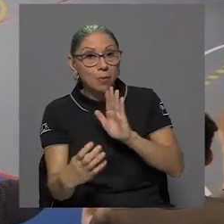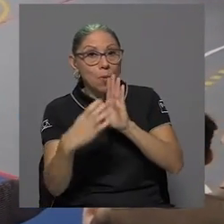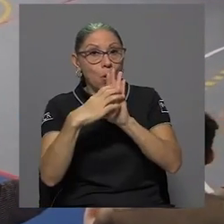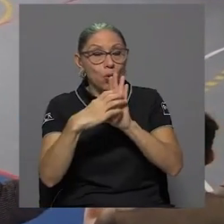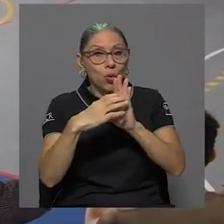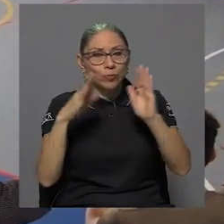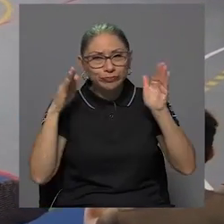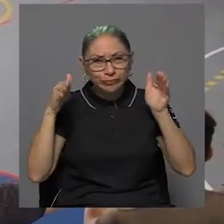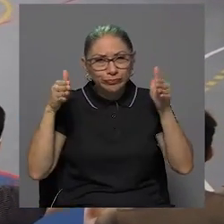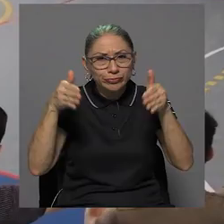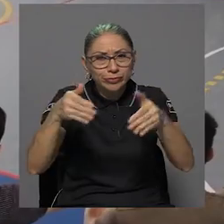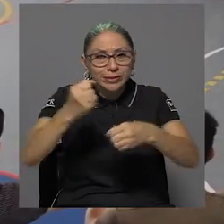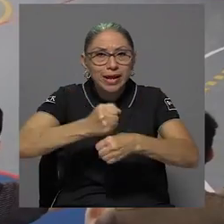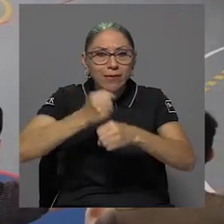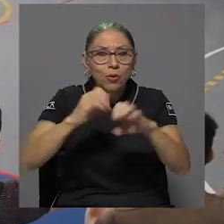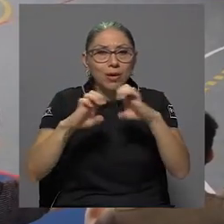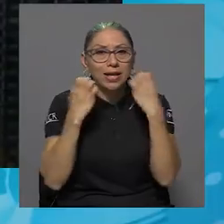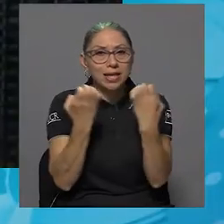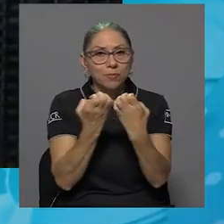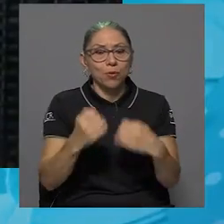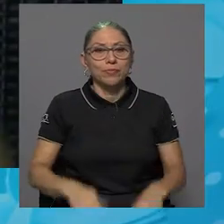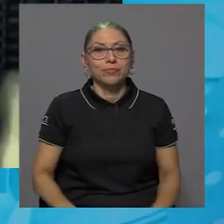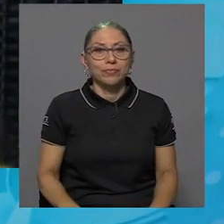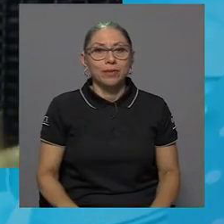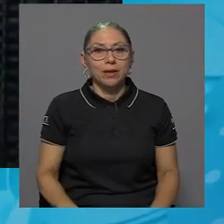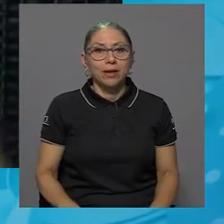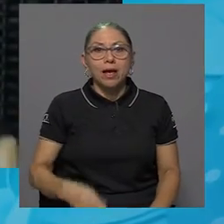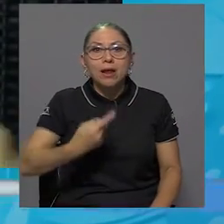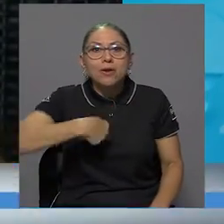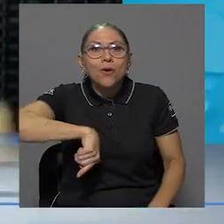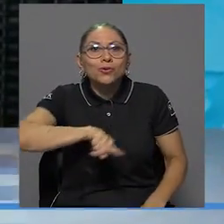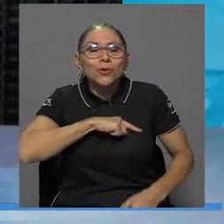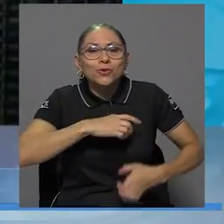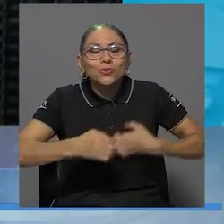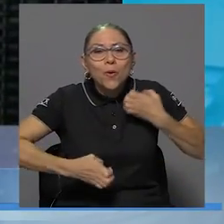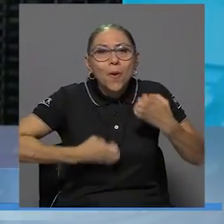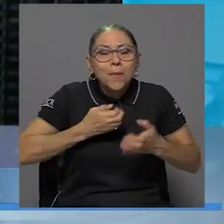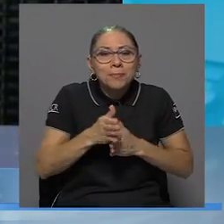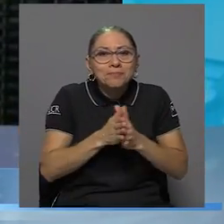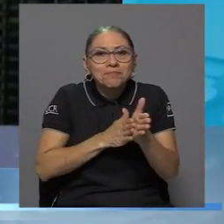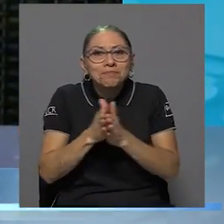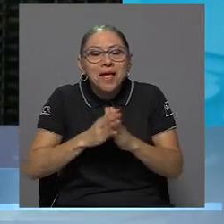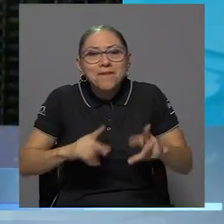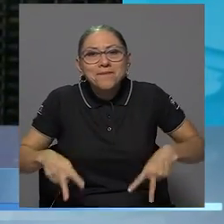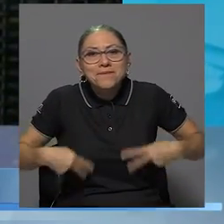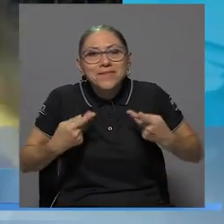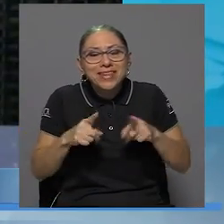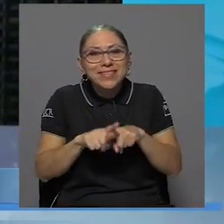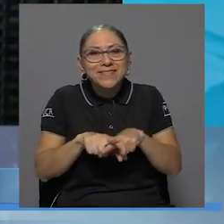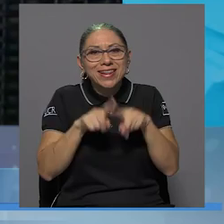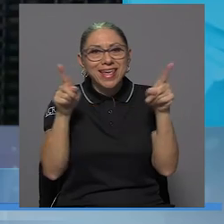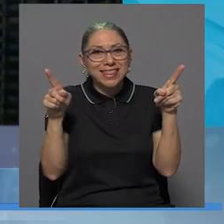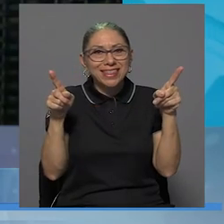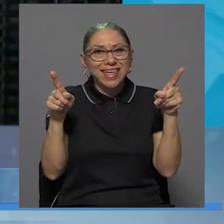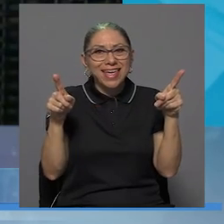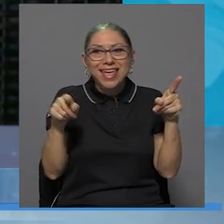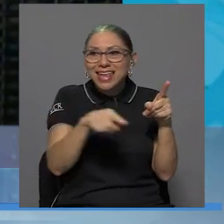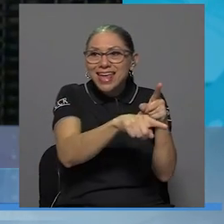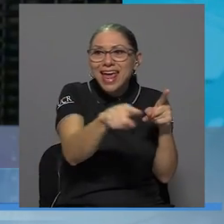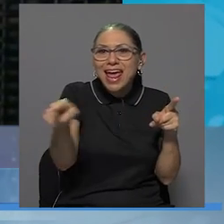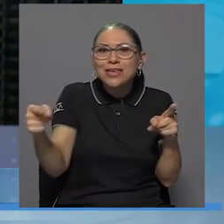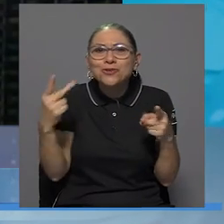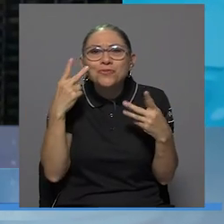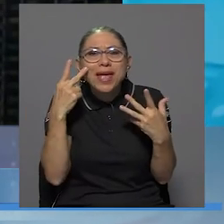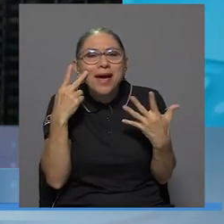parte directamente de trabajo en equipo. Los entusiasmamos a vivir diferente, a que en todo vean la posibilidad de